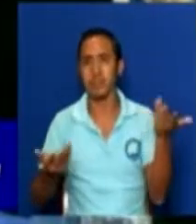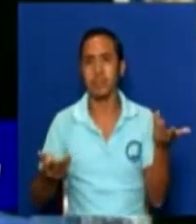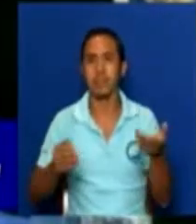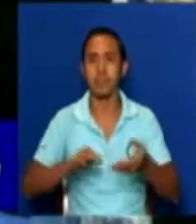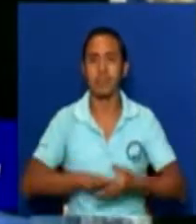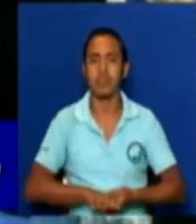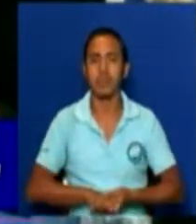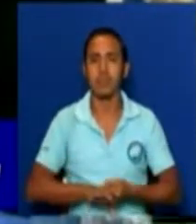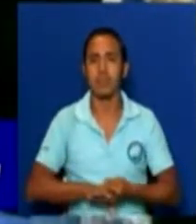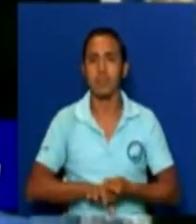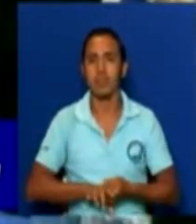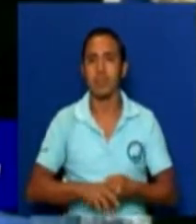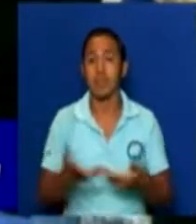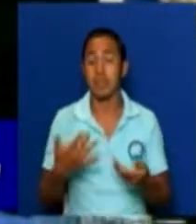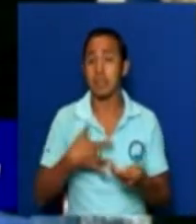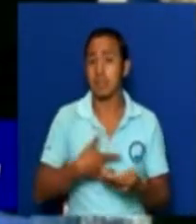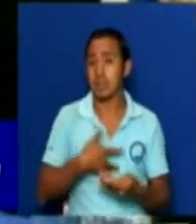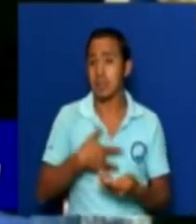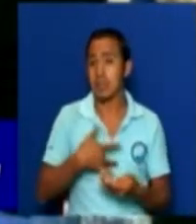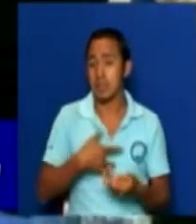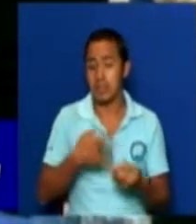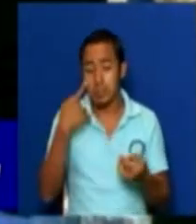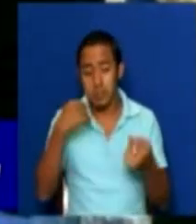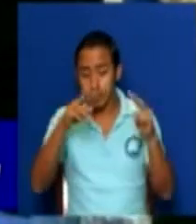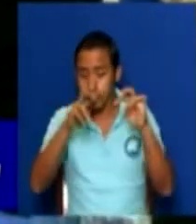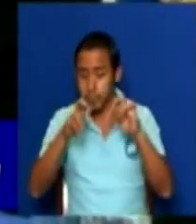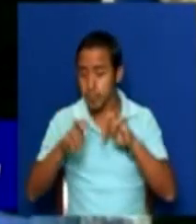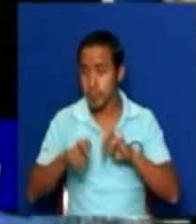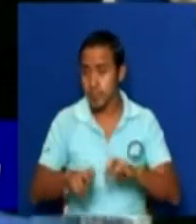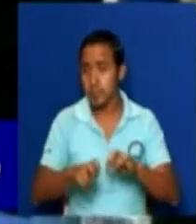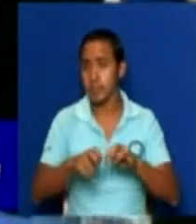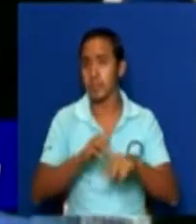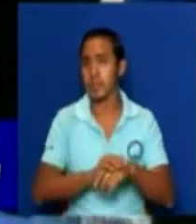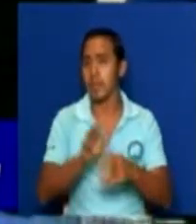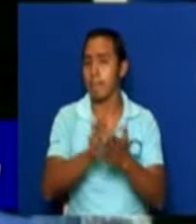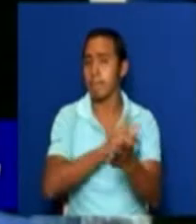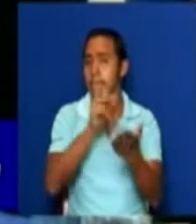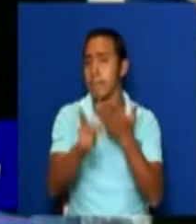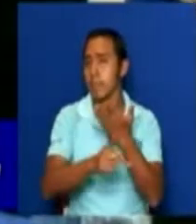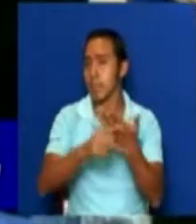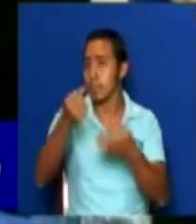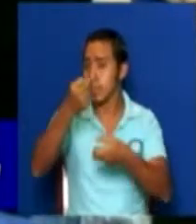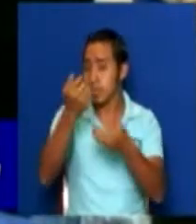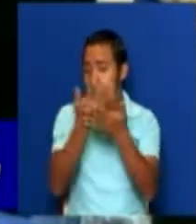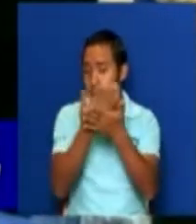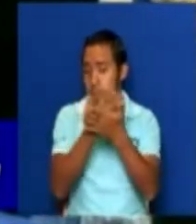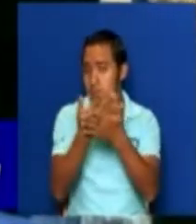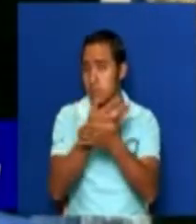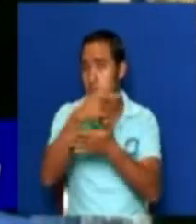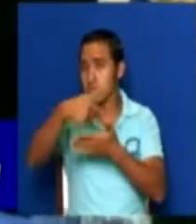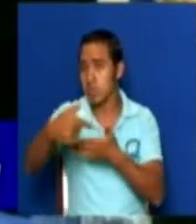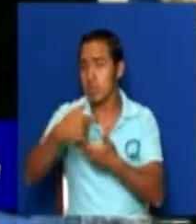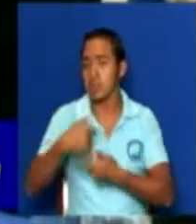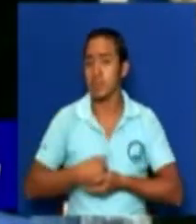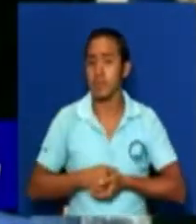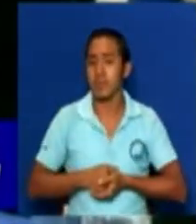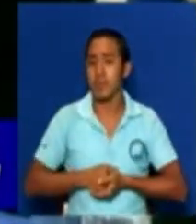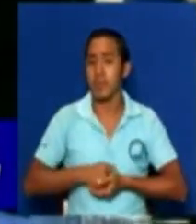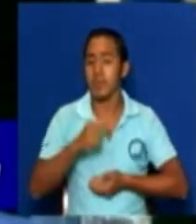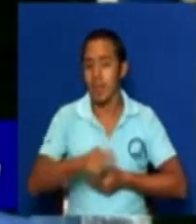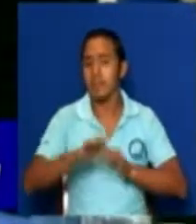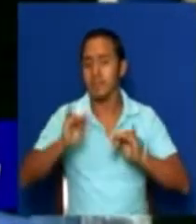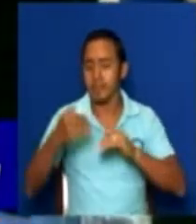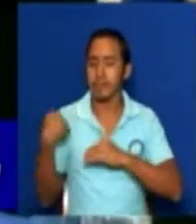demandando. Entonces, necesitamos revisar bien esos programas de formación y es lo que hemos